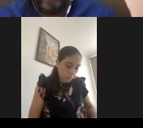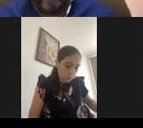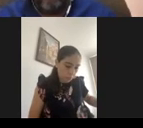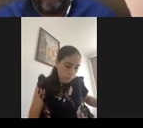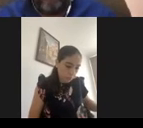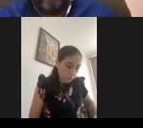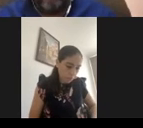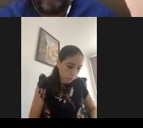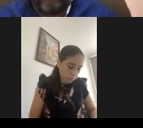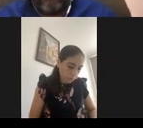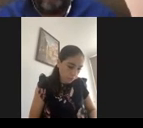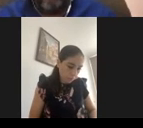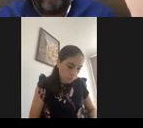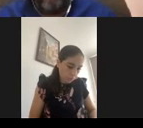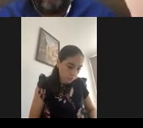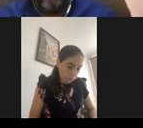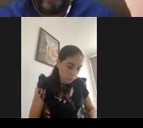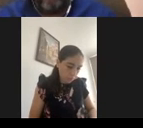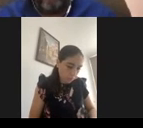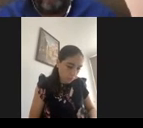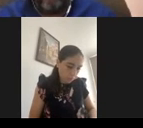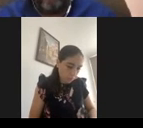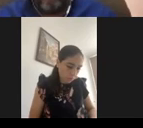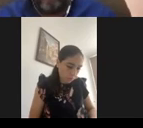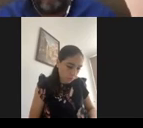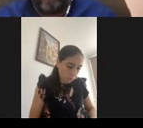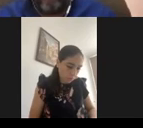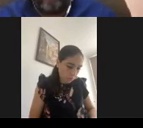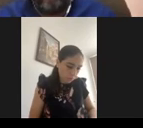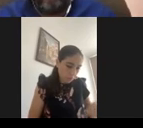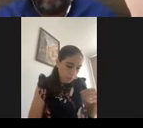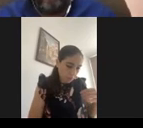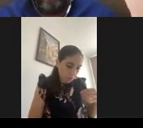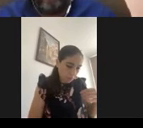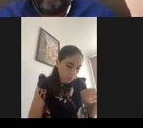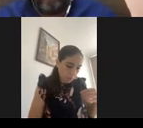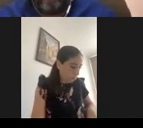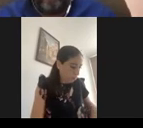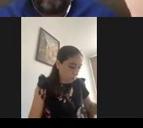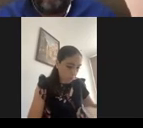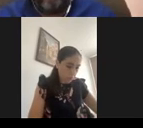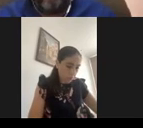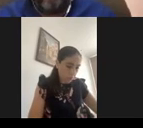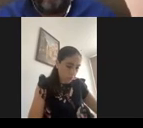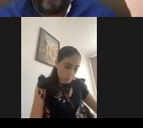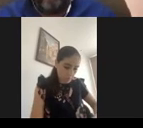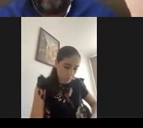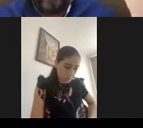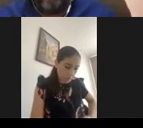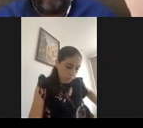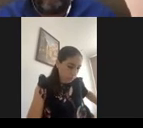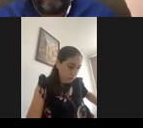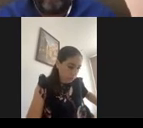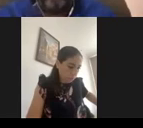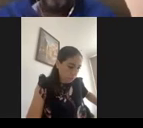bueno, finalmente, este es el cuadro del que hablaba este Alejandro. Este es como la gran